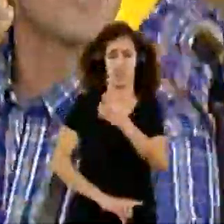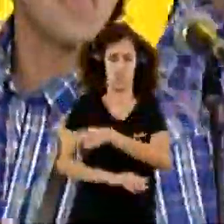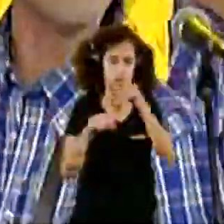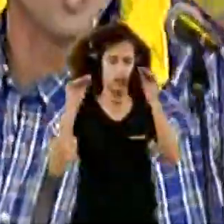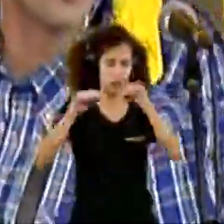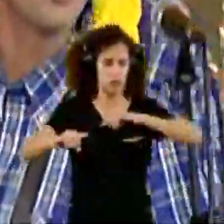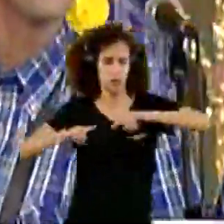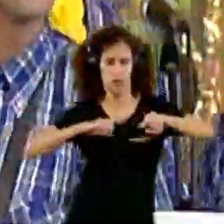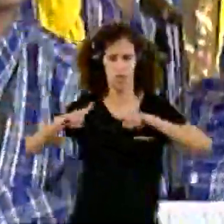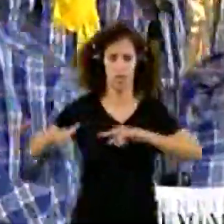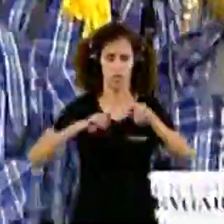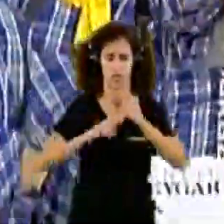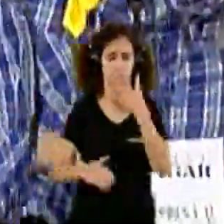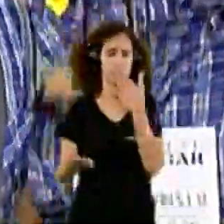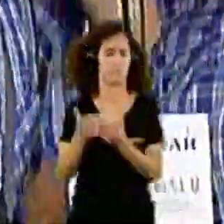acaban marchando.